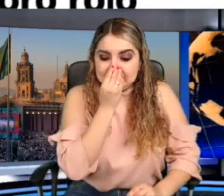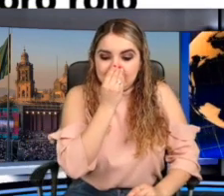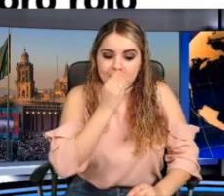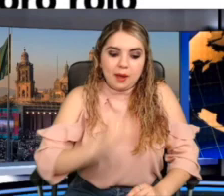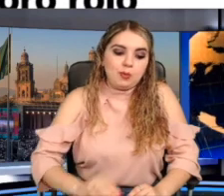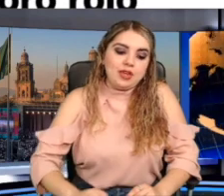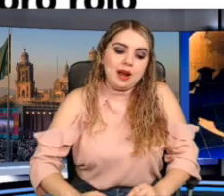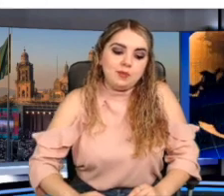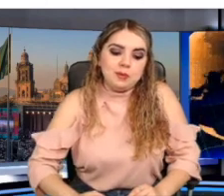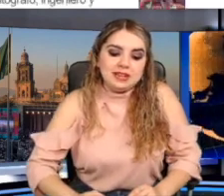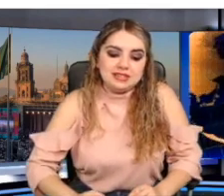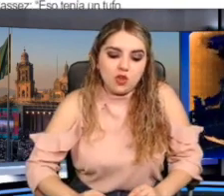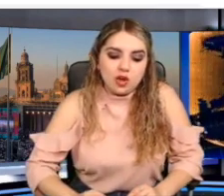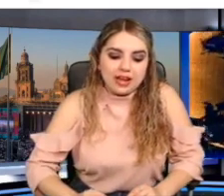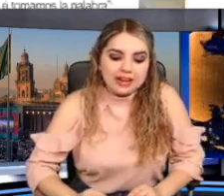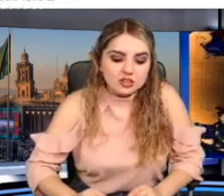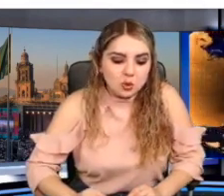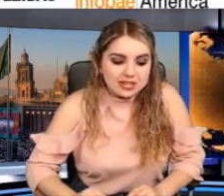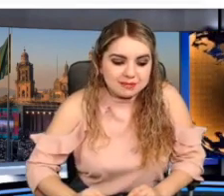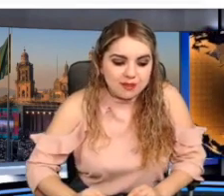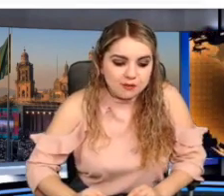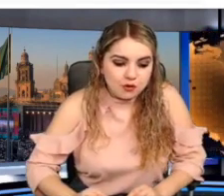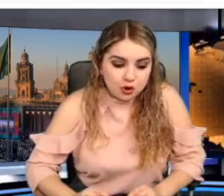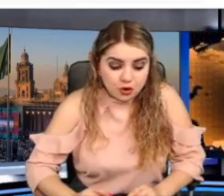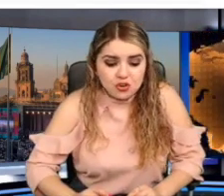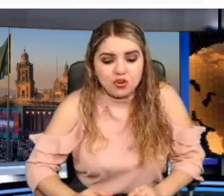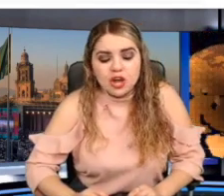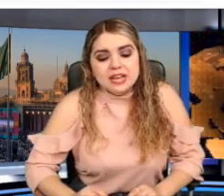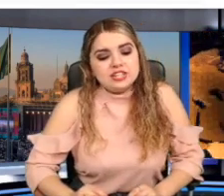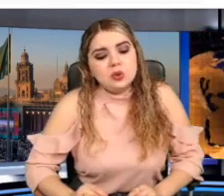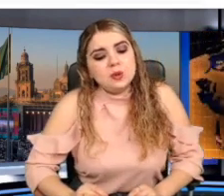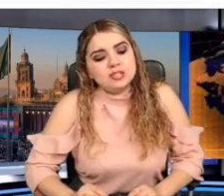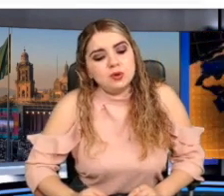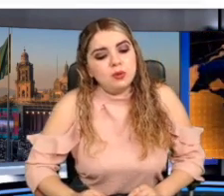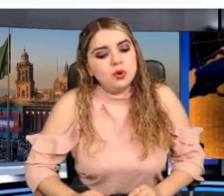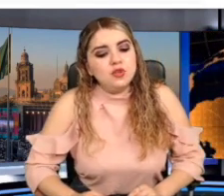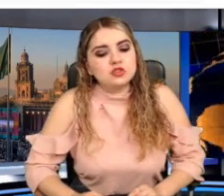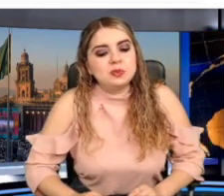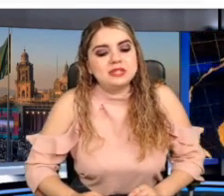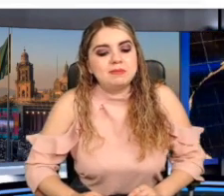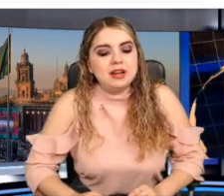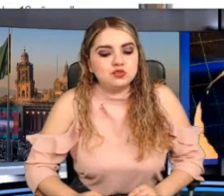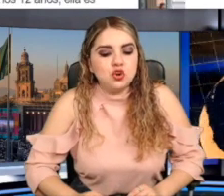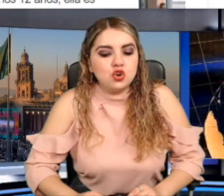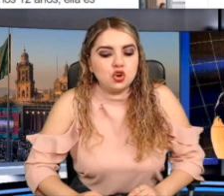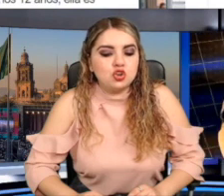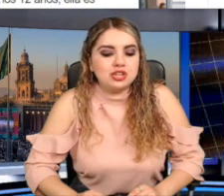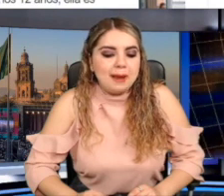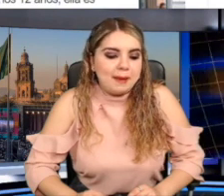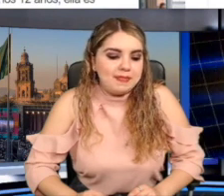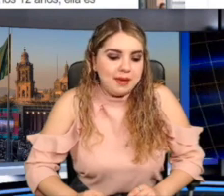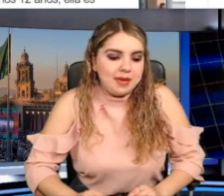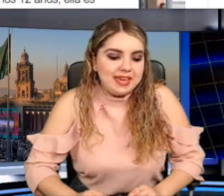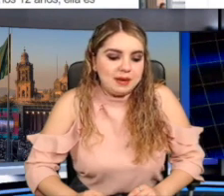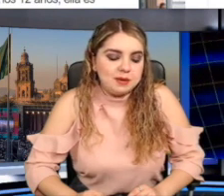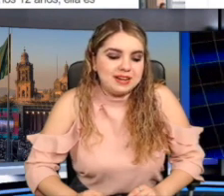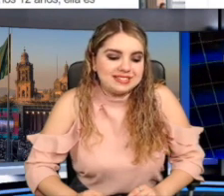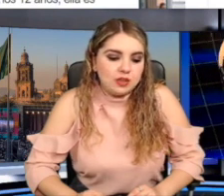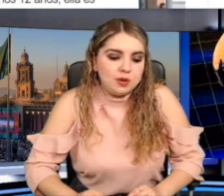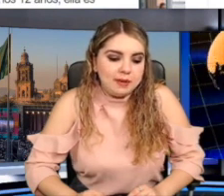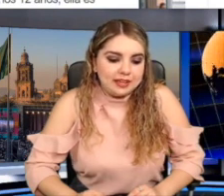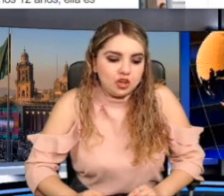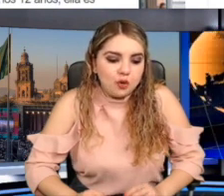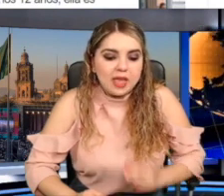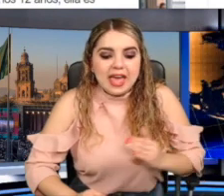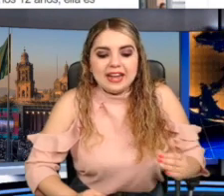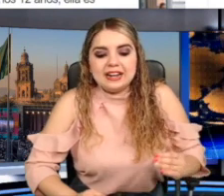la estrategia para apoyar al primer estado que regresó al semáforo rojo. Chihuahua se volvió uno de los principales focos rojos de la pandemia y el primer